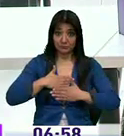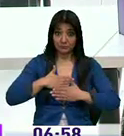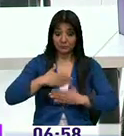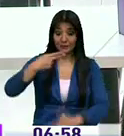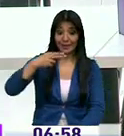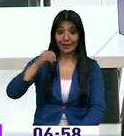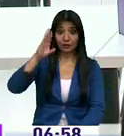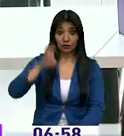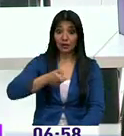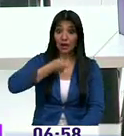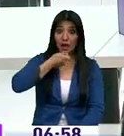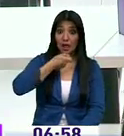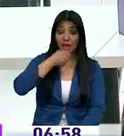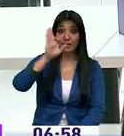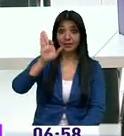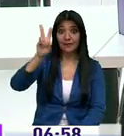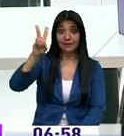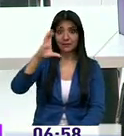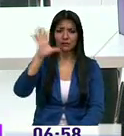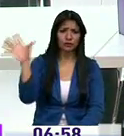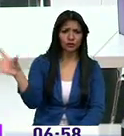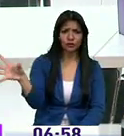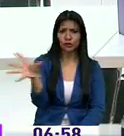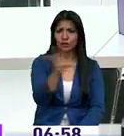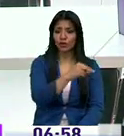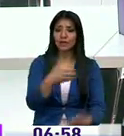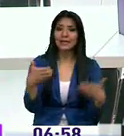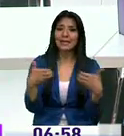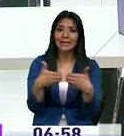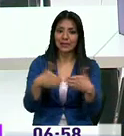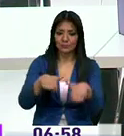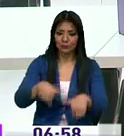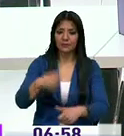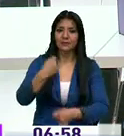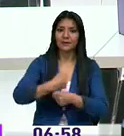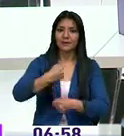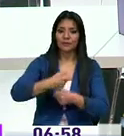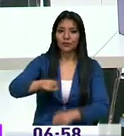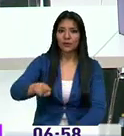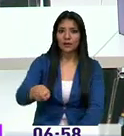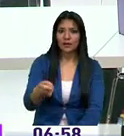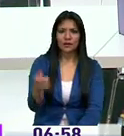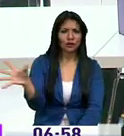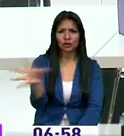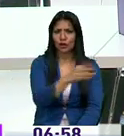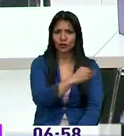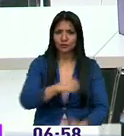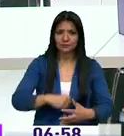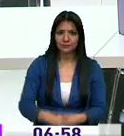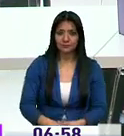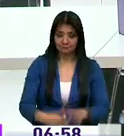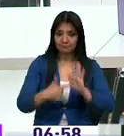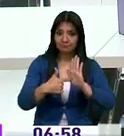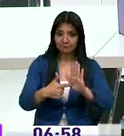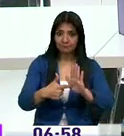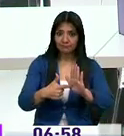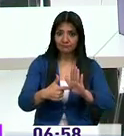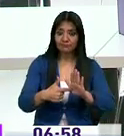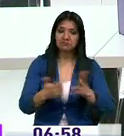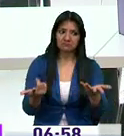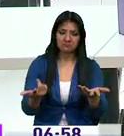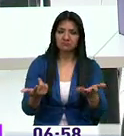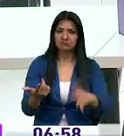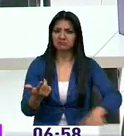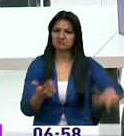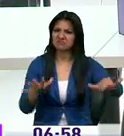como reportero de Televicentro, sino también es para todo el equipo que conformamos de este canal. Eso demuestra que mientras un sector,